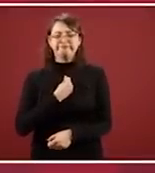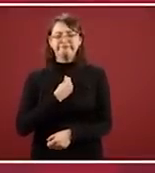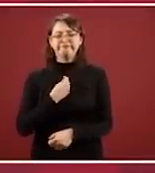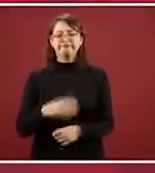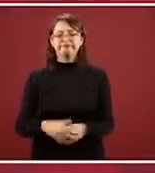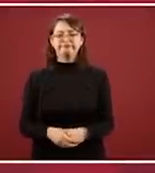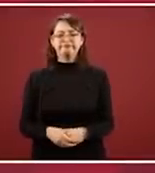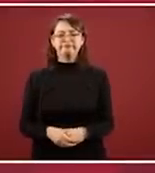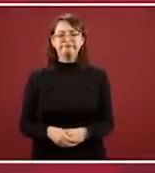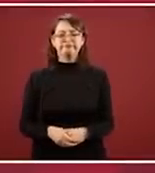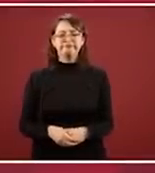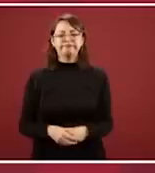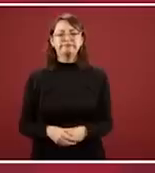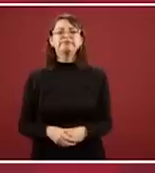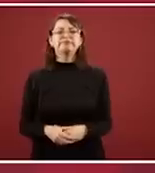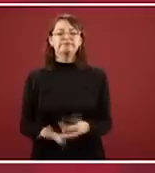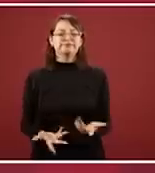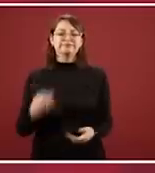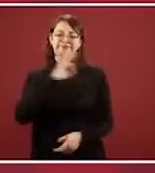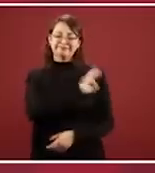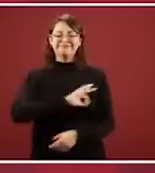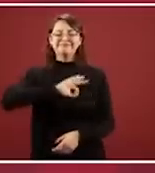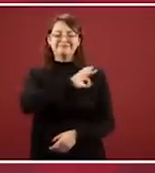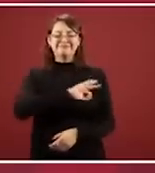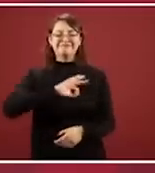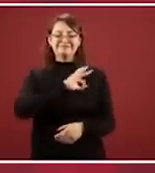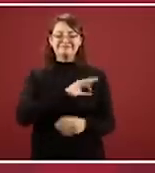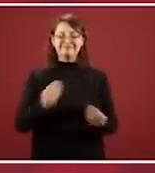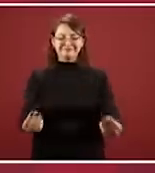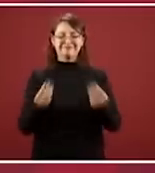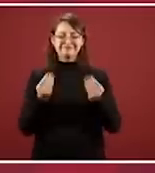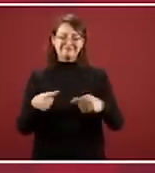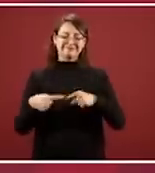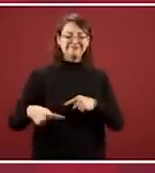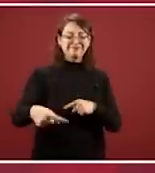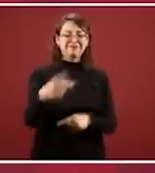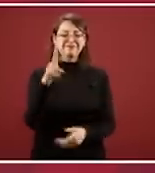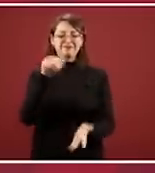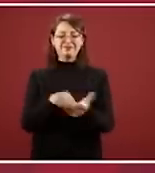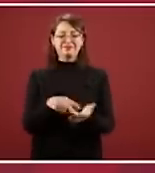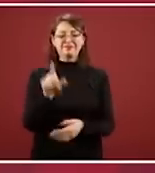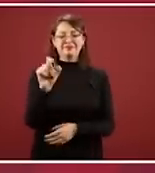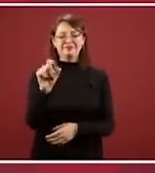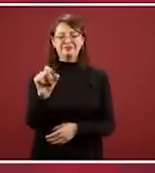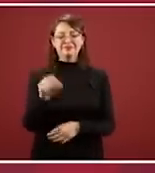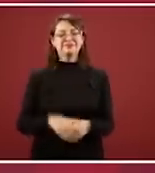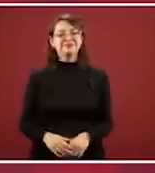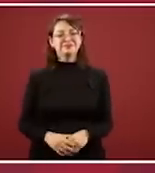y que seamos muy felices este 2020. Muy bien,